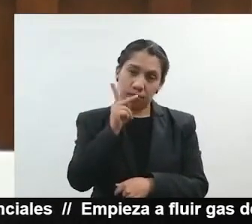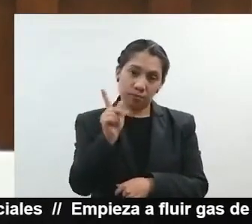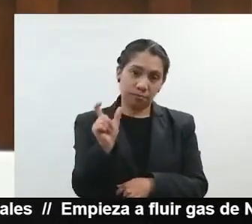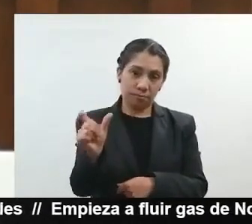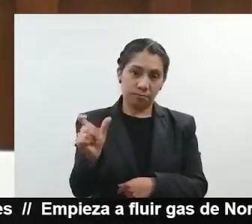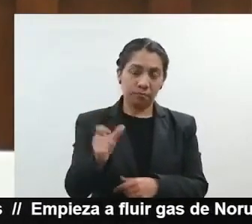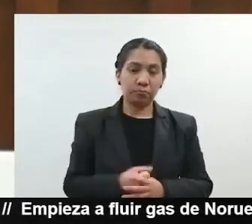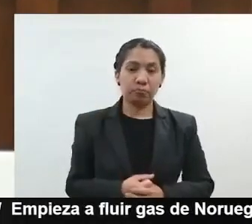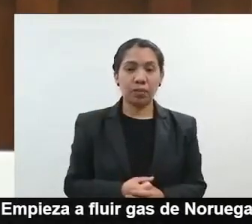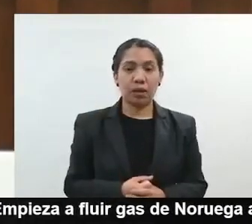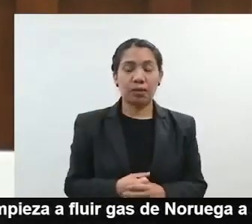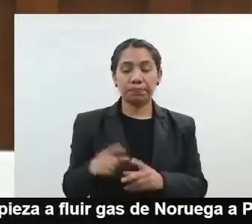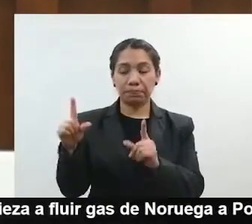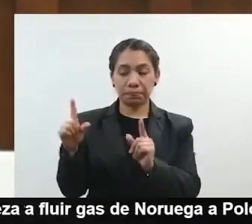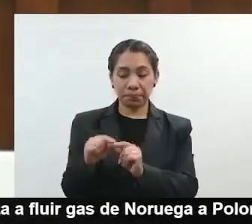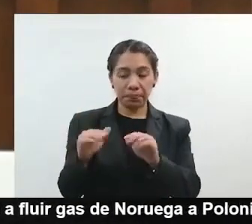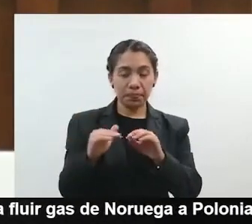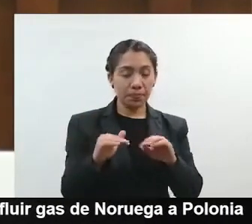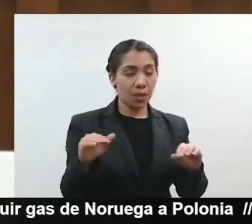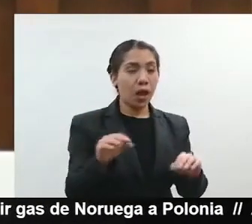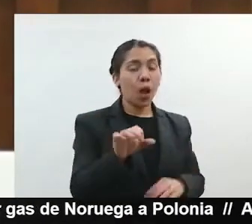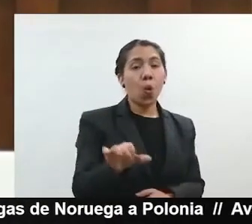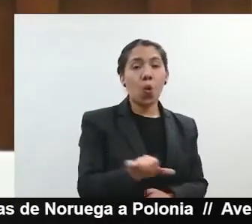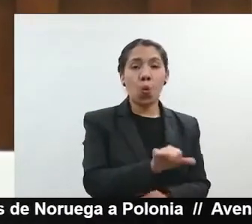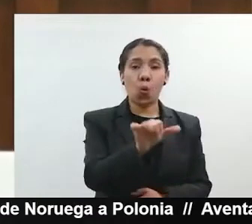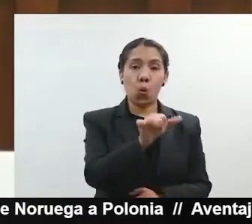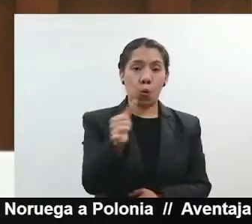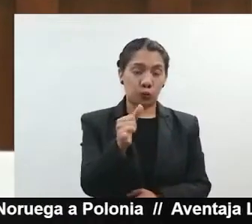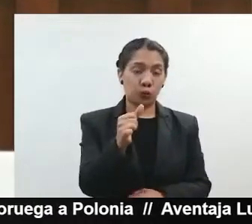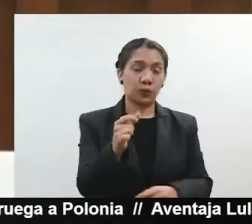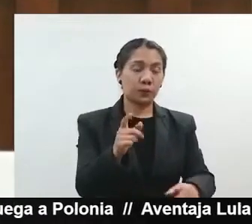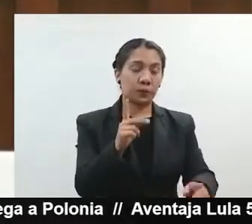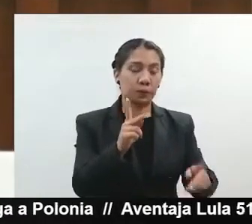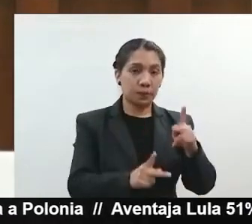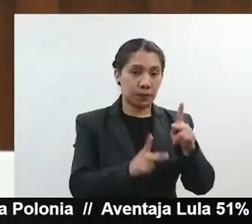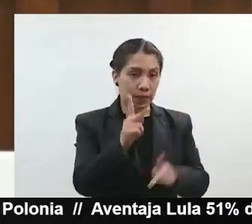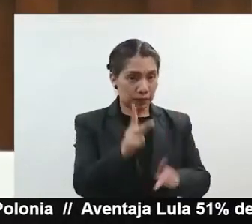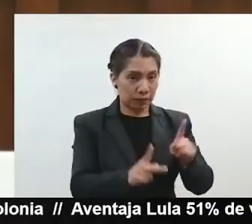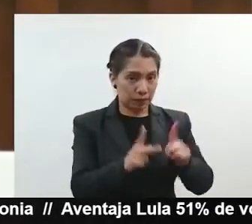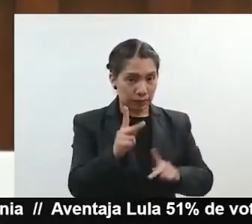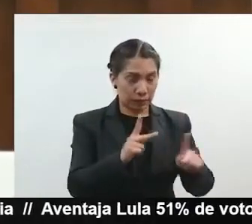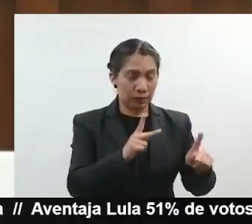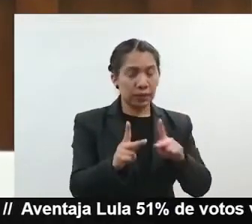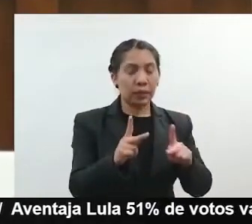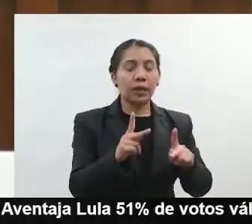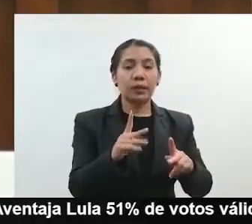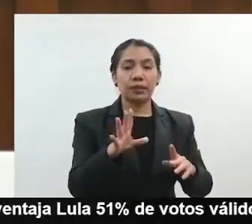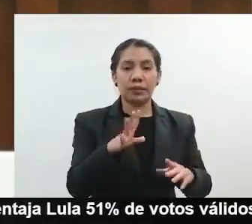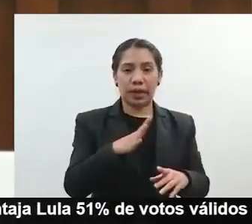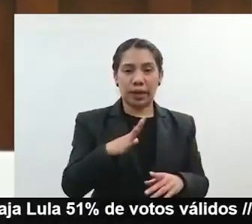En otras conversaciones se refiere a presentaciones con militares que recientemente han llegado.